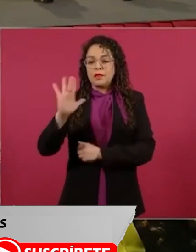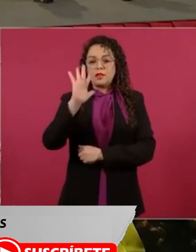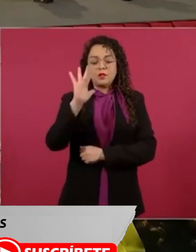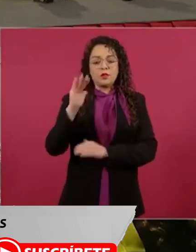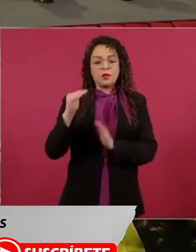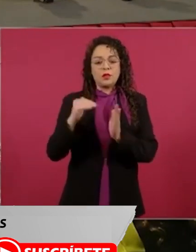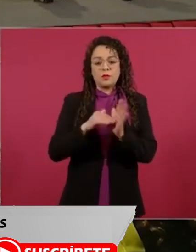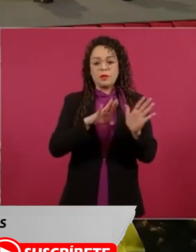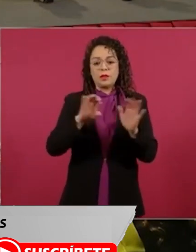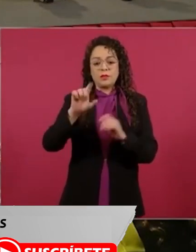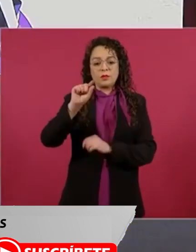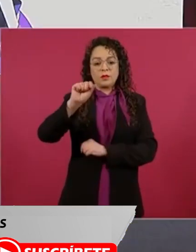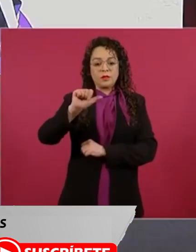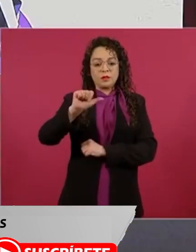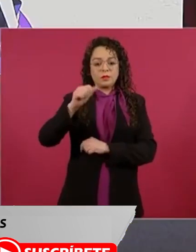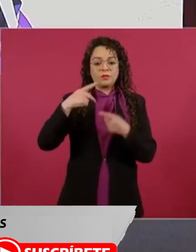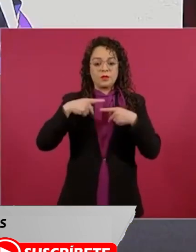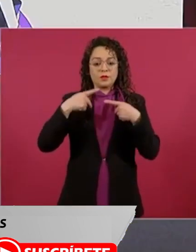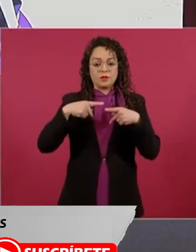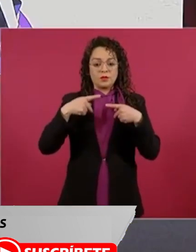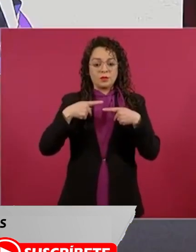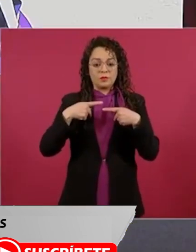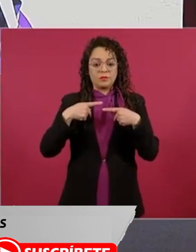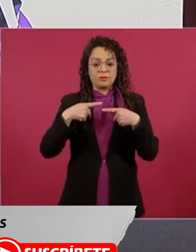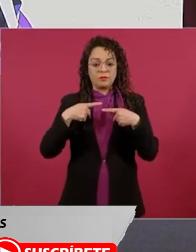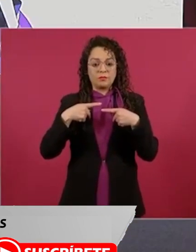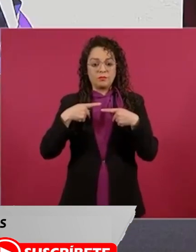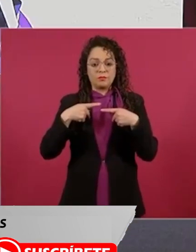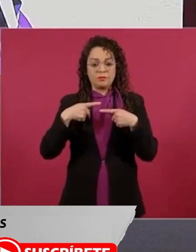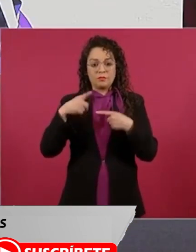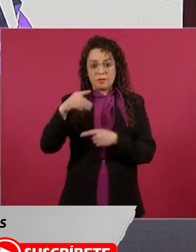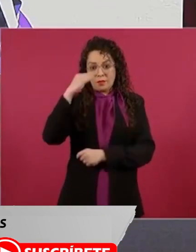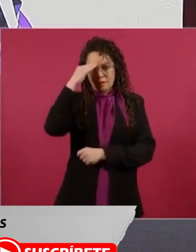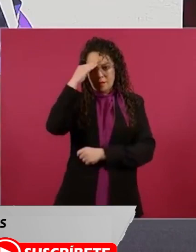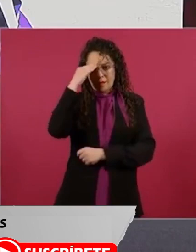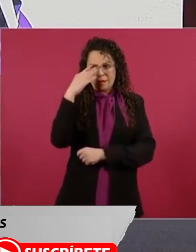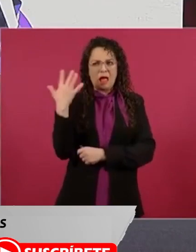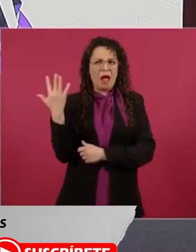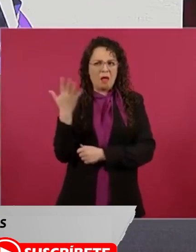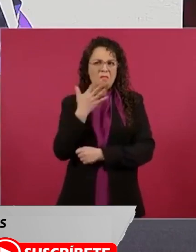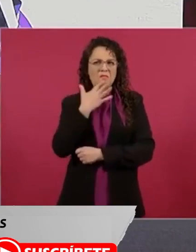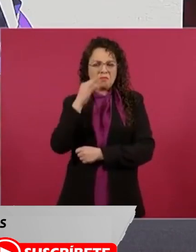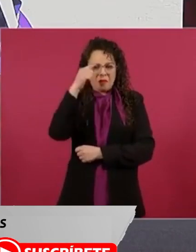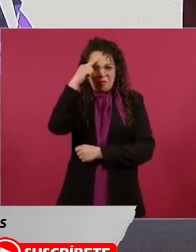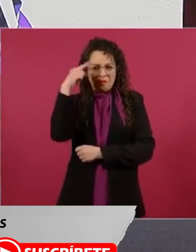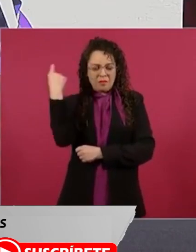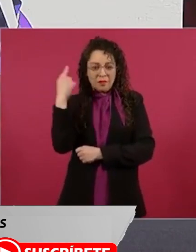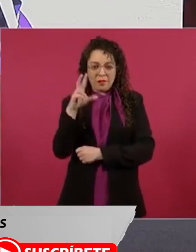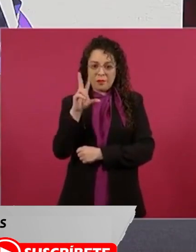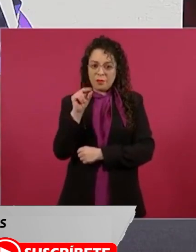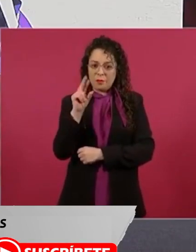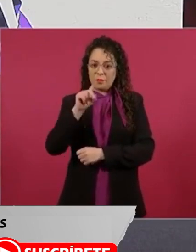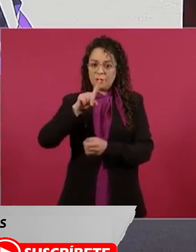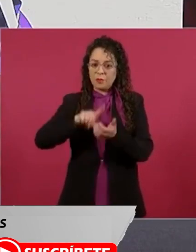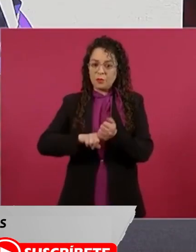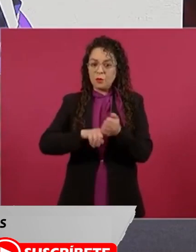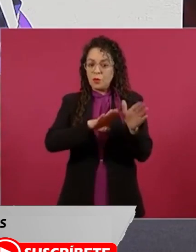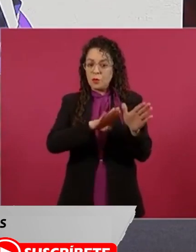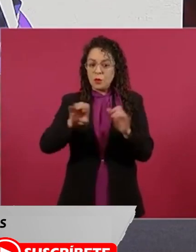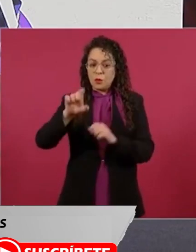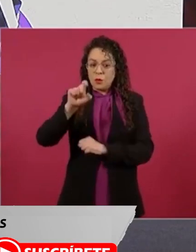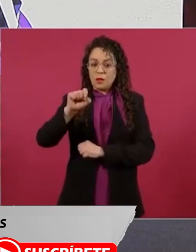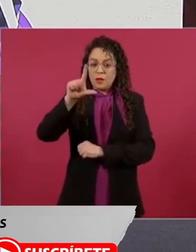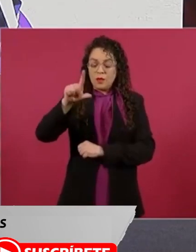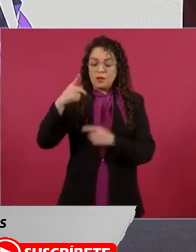976 pasajeros. Se dice fácil, pero eso es en promedio 927 personas